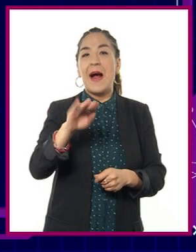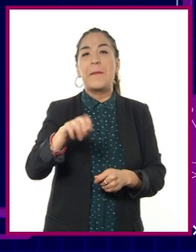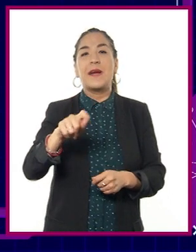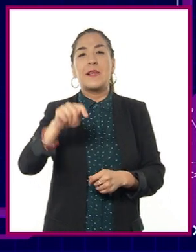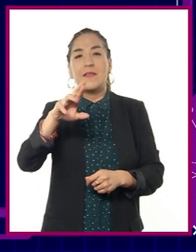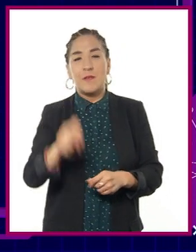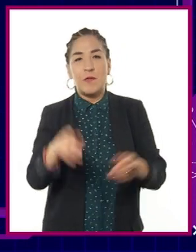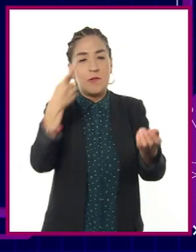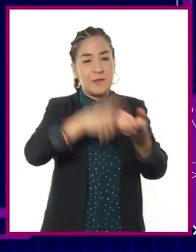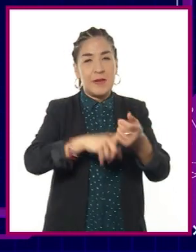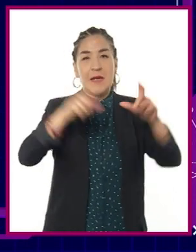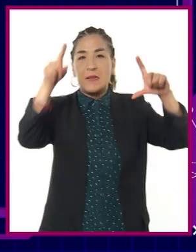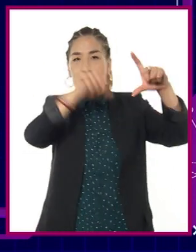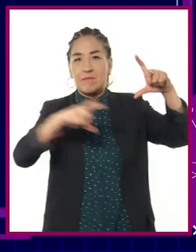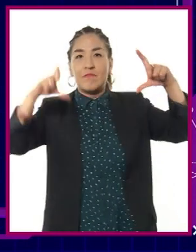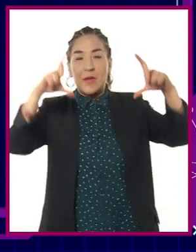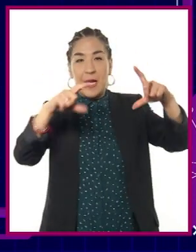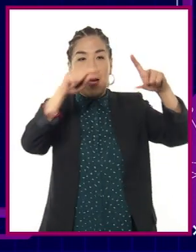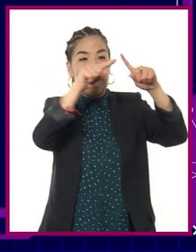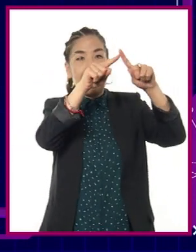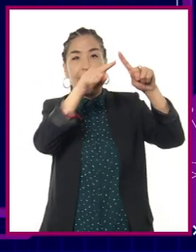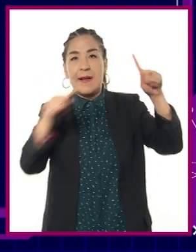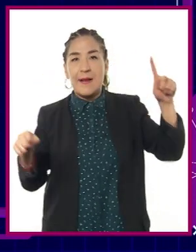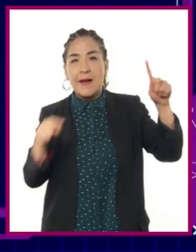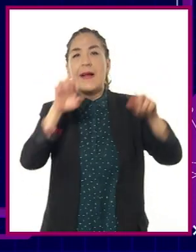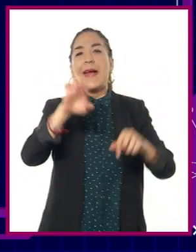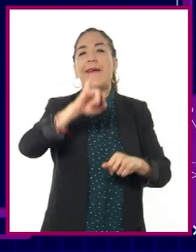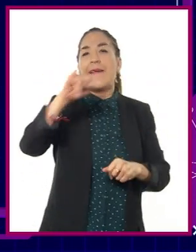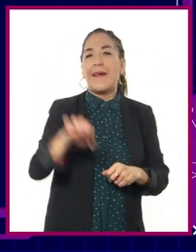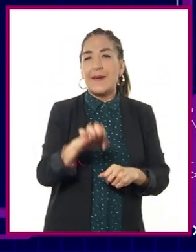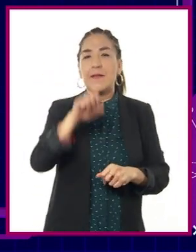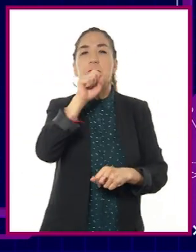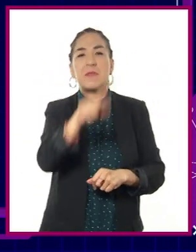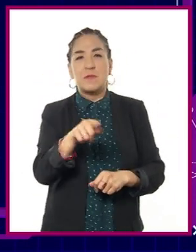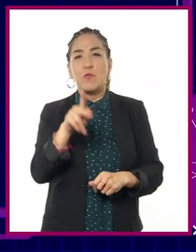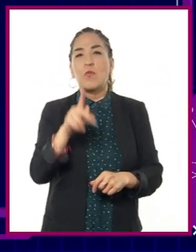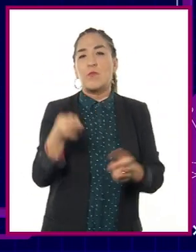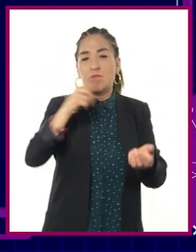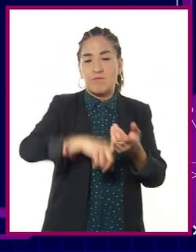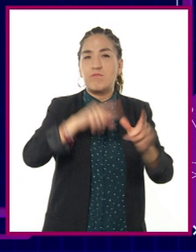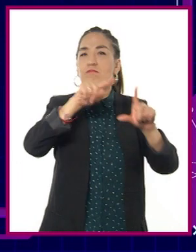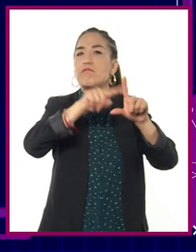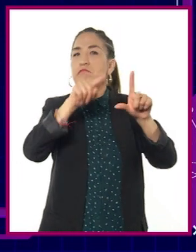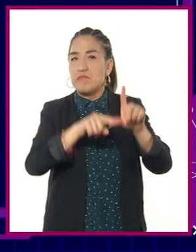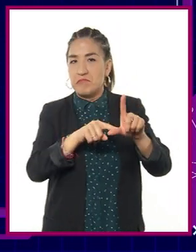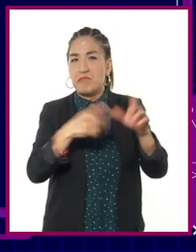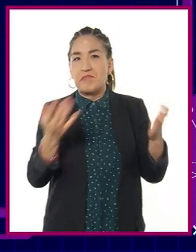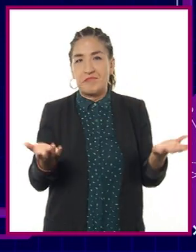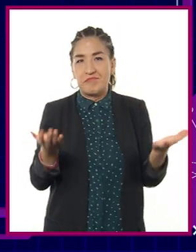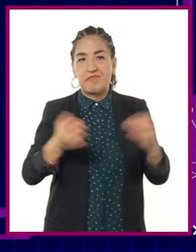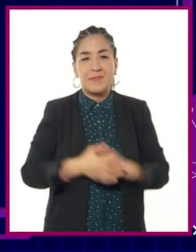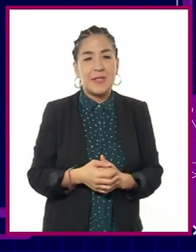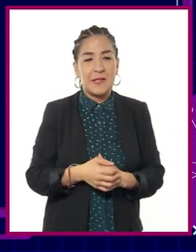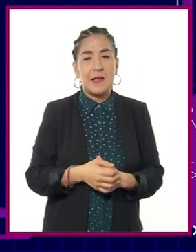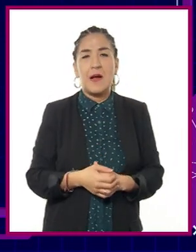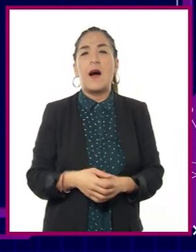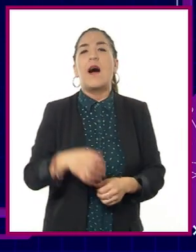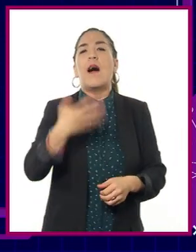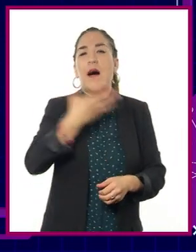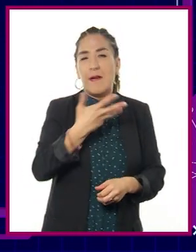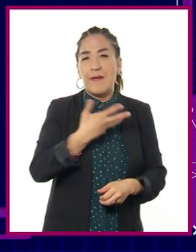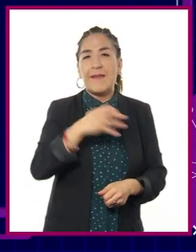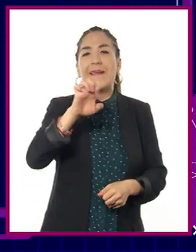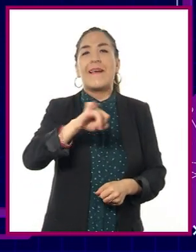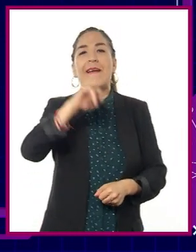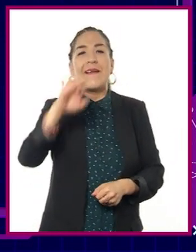una circunferencia sea el eje de simetría del polígono inscrito. Se conoce como eje